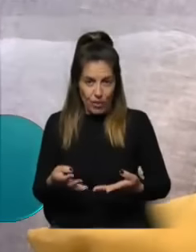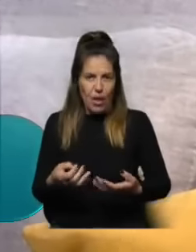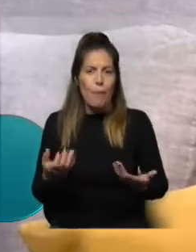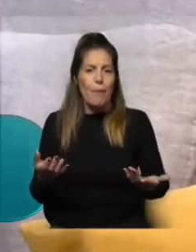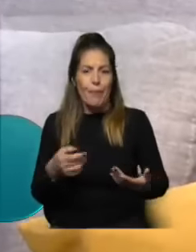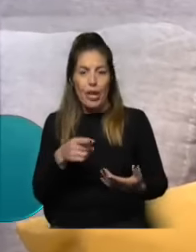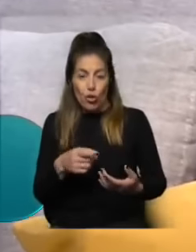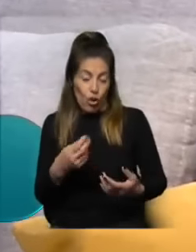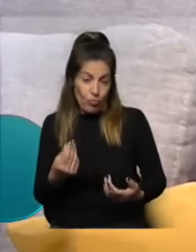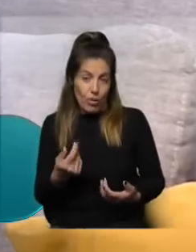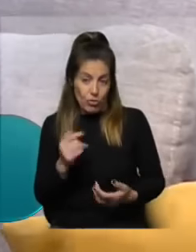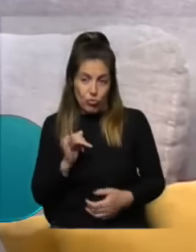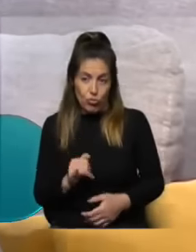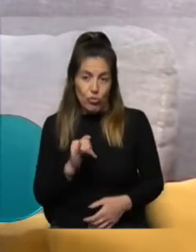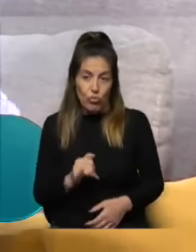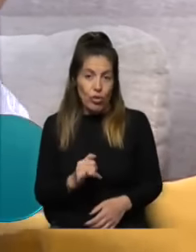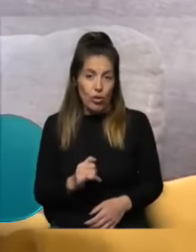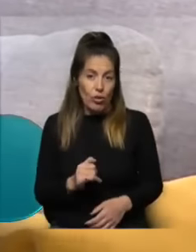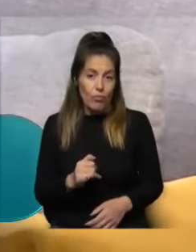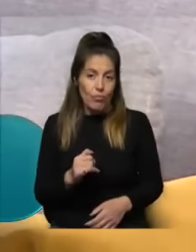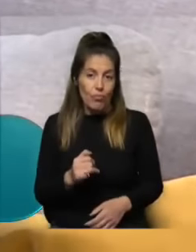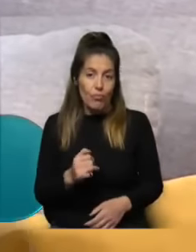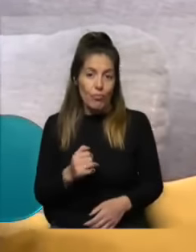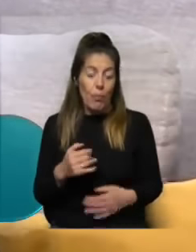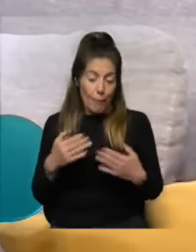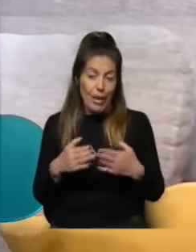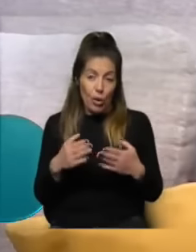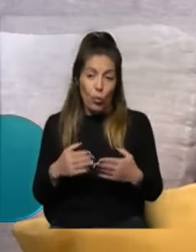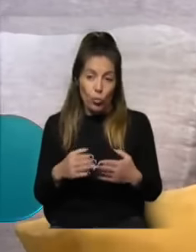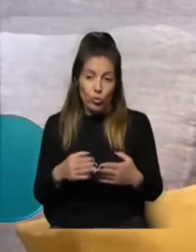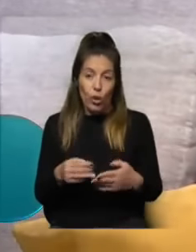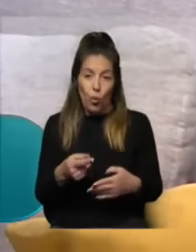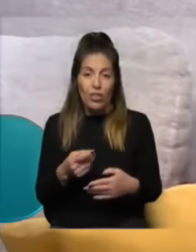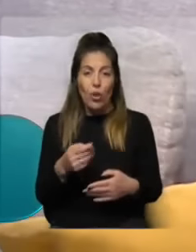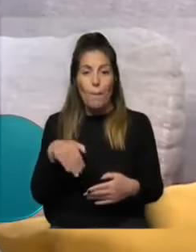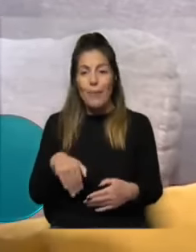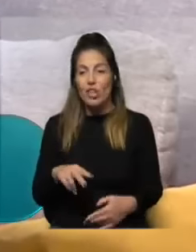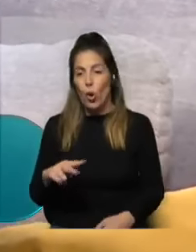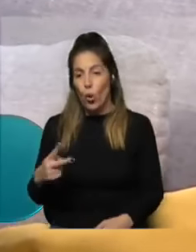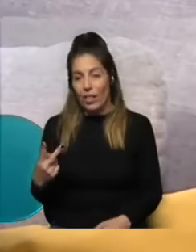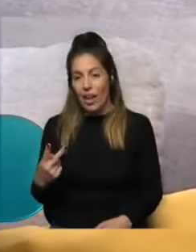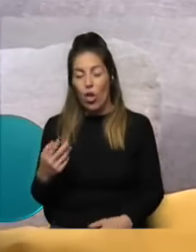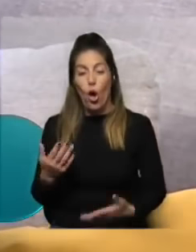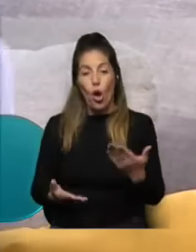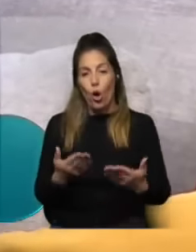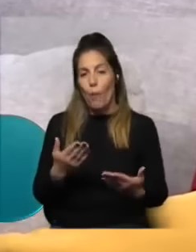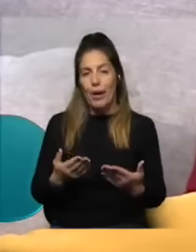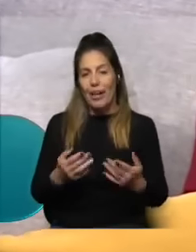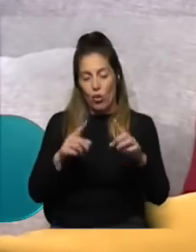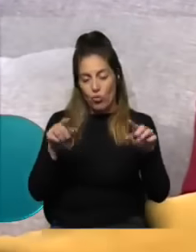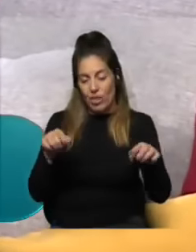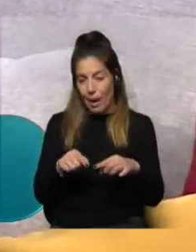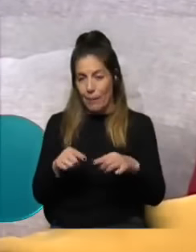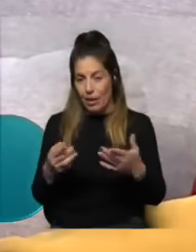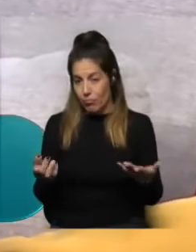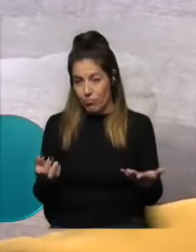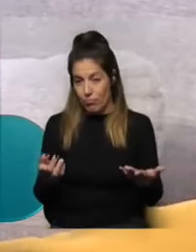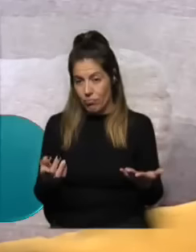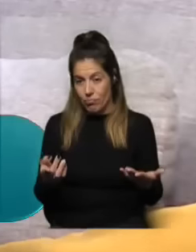¿cuesta un espejo? Yo qué sé. Bueno, pregunten cuánto cuesta el metro cuadrado comparado con un cerámico, con un porcelanato. Claro.